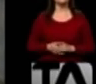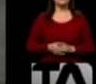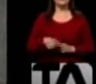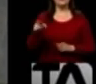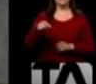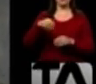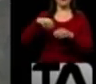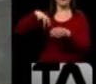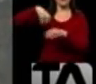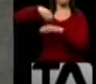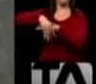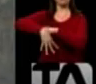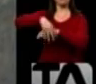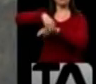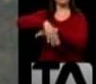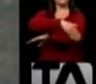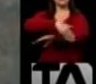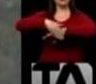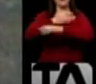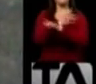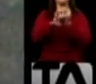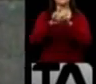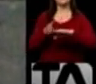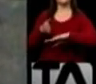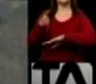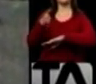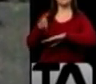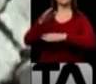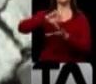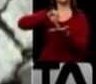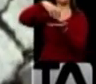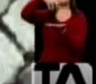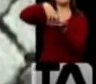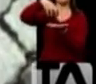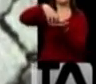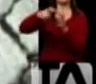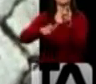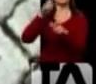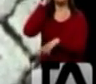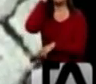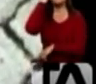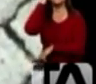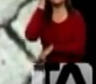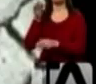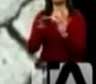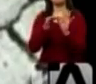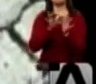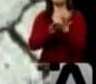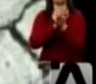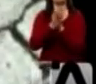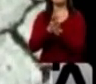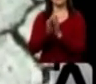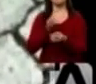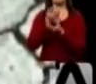Una fuga de agua presente en las calles Libertad y Restauración en la ciudad de Cayambe preocupa a los habitantes. Nuestro